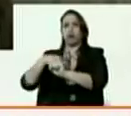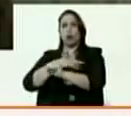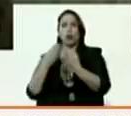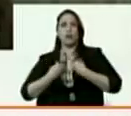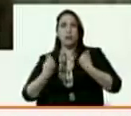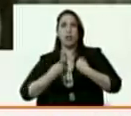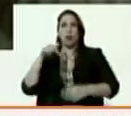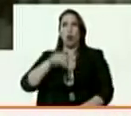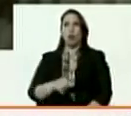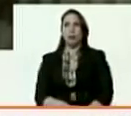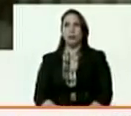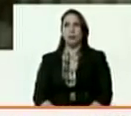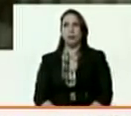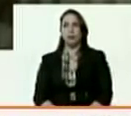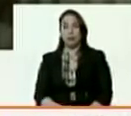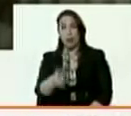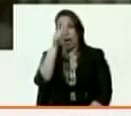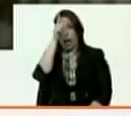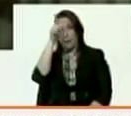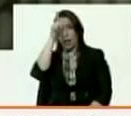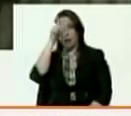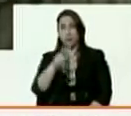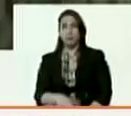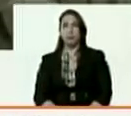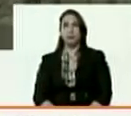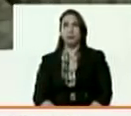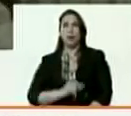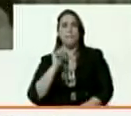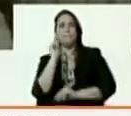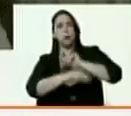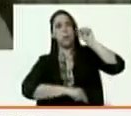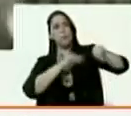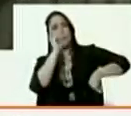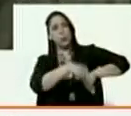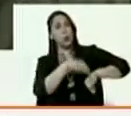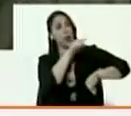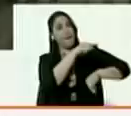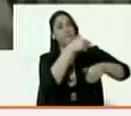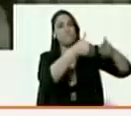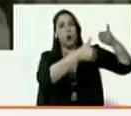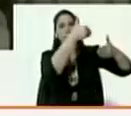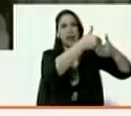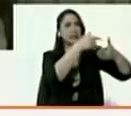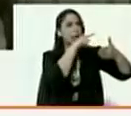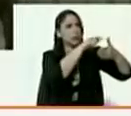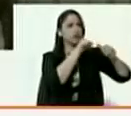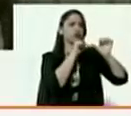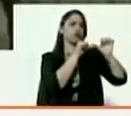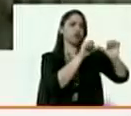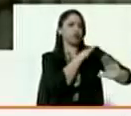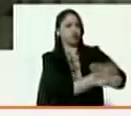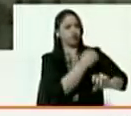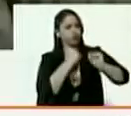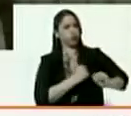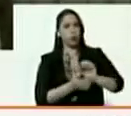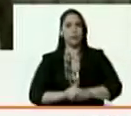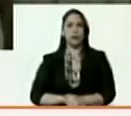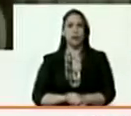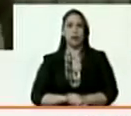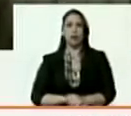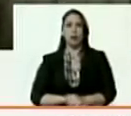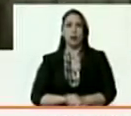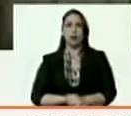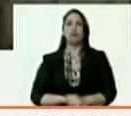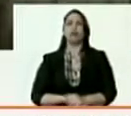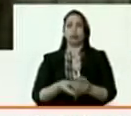hoy. Alemania bombardeó esa fortaleza y ahí se mantuvo férreo la dignidad de un general